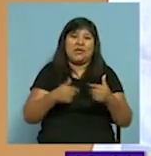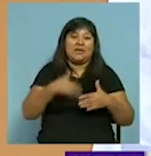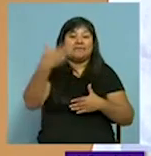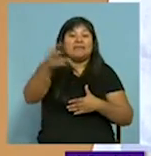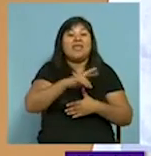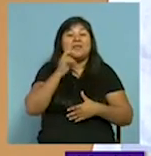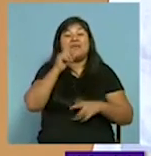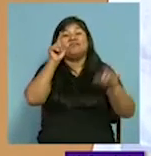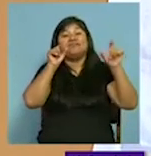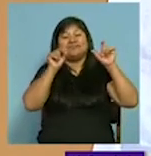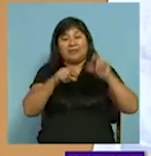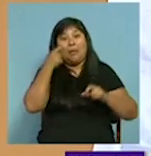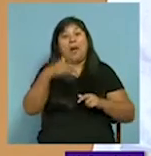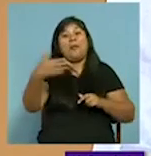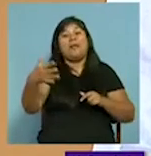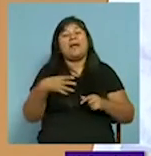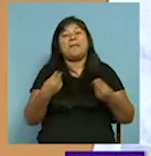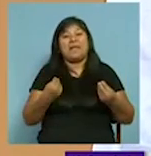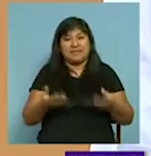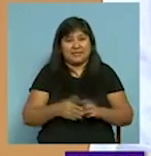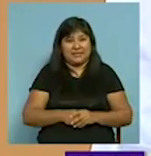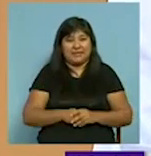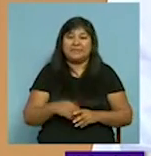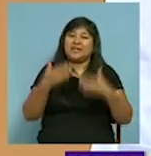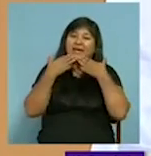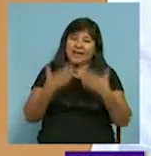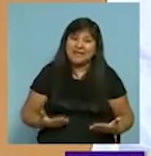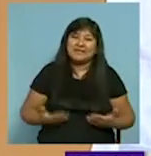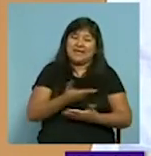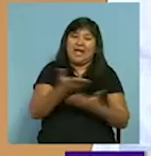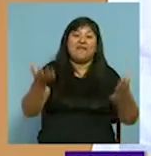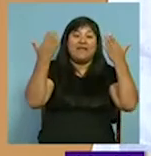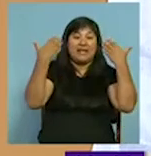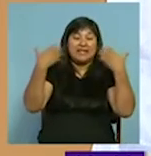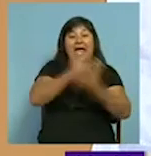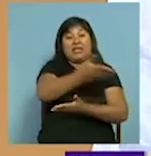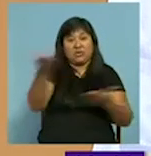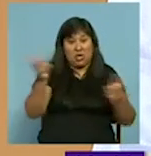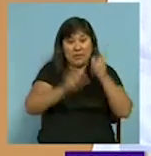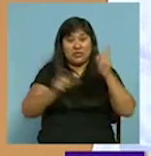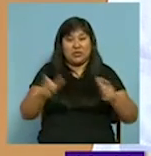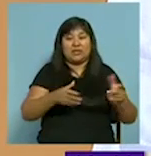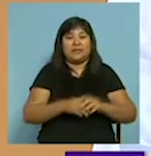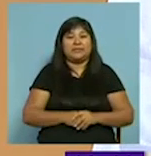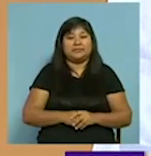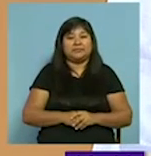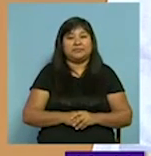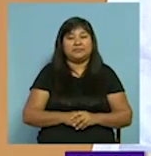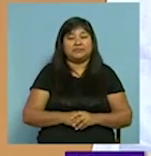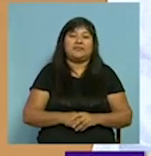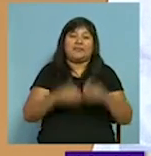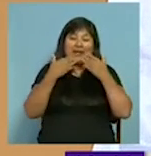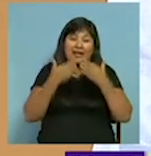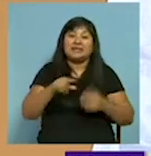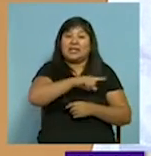el 2019 por antes muchas muchas gracias muchas felicidades a toda la gente a que el estudio que siempre me reciben muy bien que